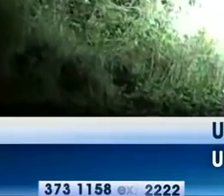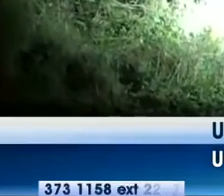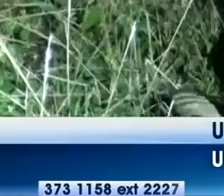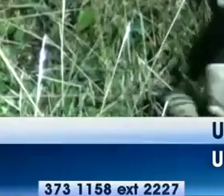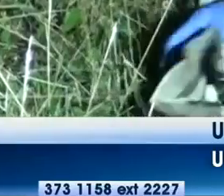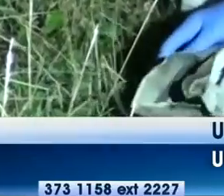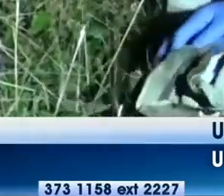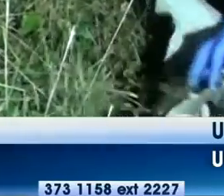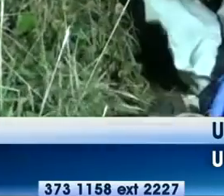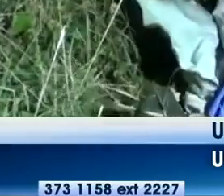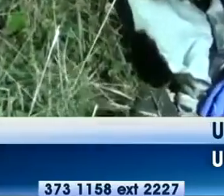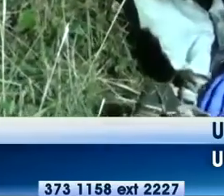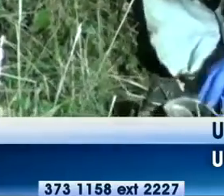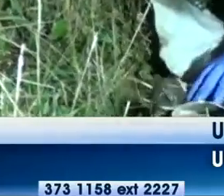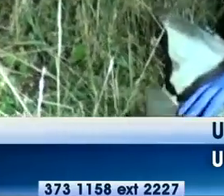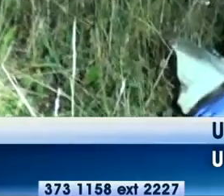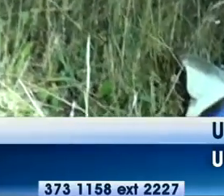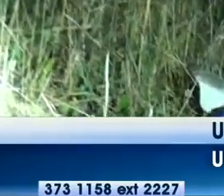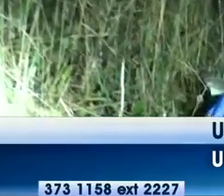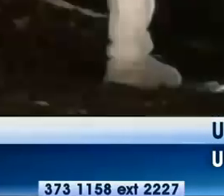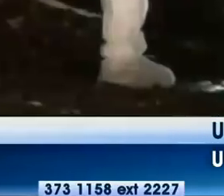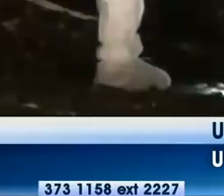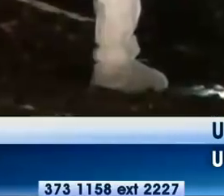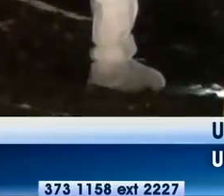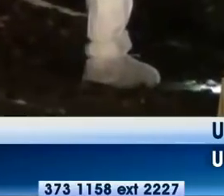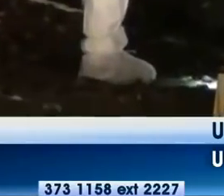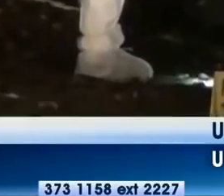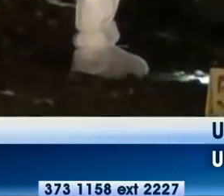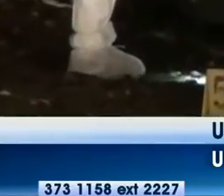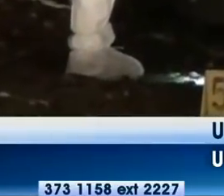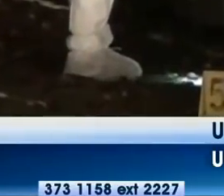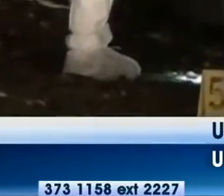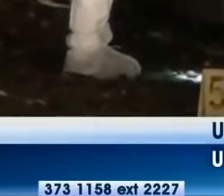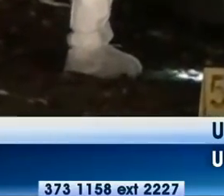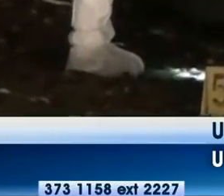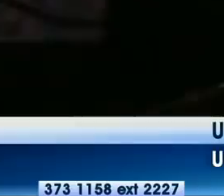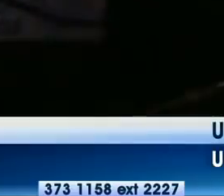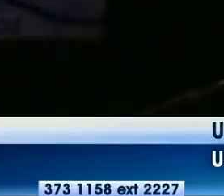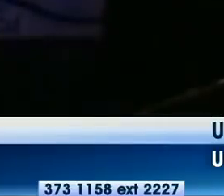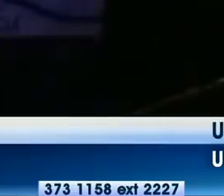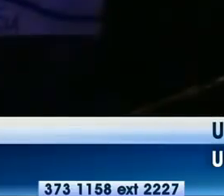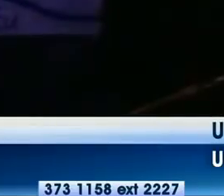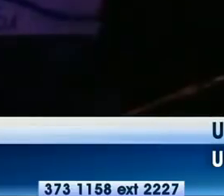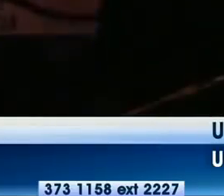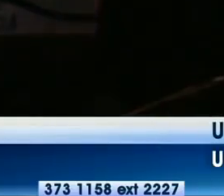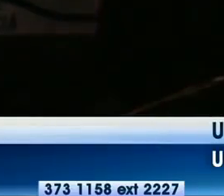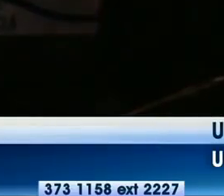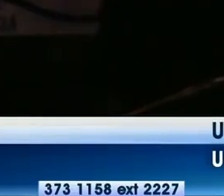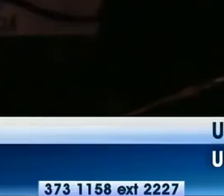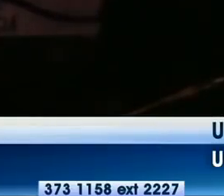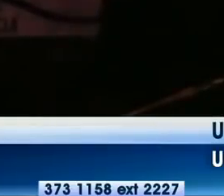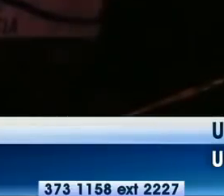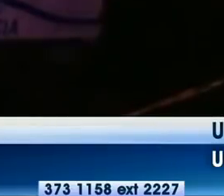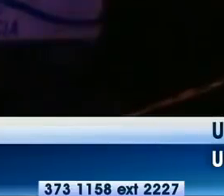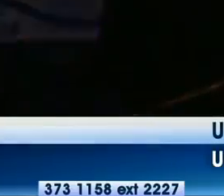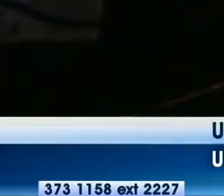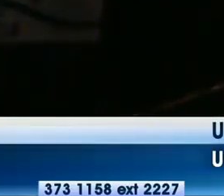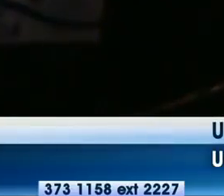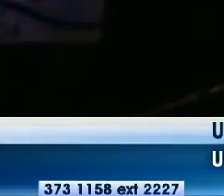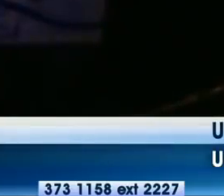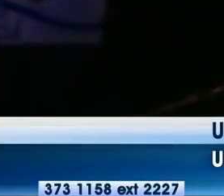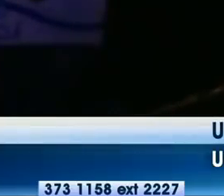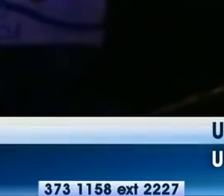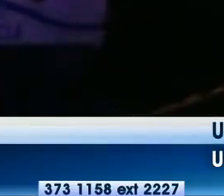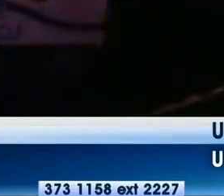bomba, aunque eso lo determinarán las investigaciones y expertos en explosivos. Claramente qué